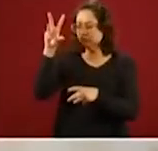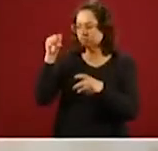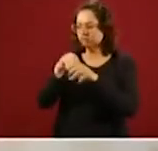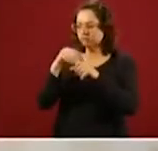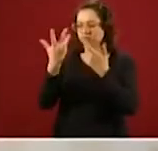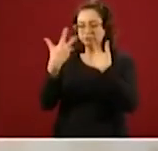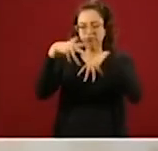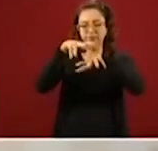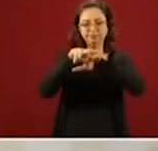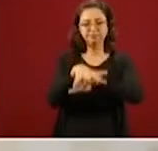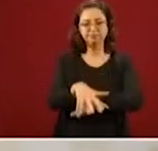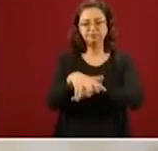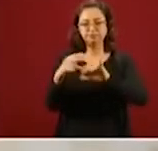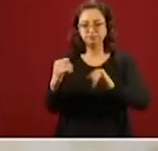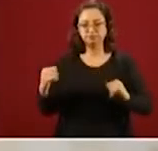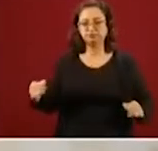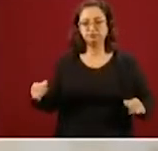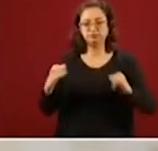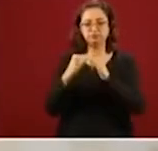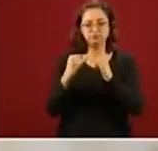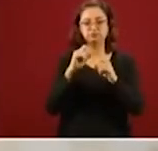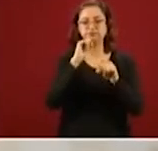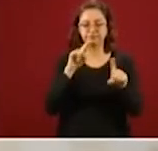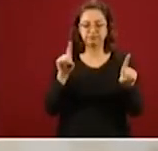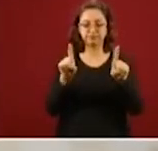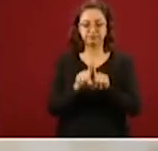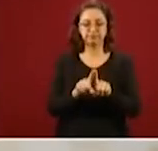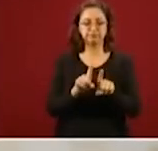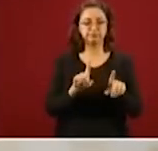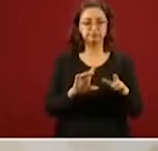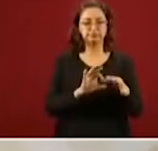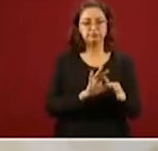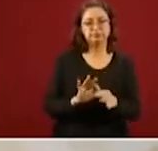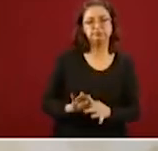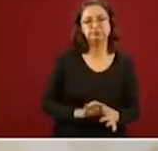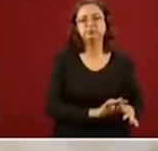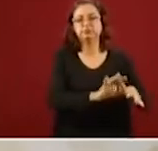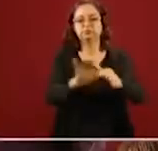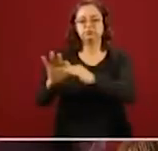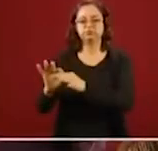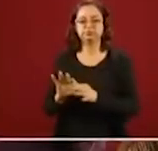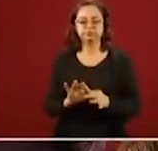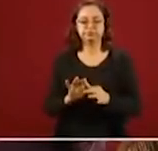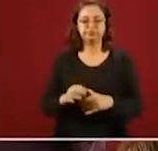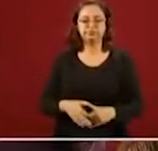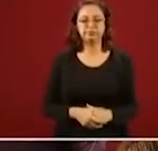las instituciones públicas del Sistema Nacional de Salud.